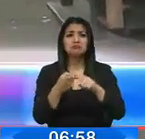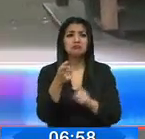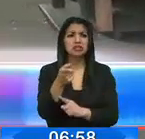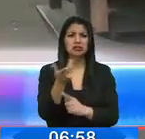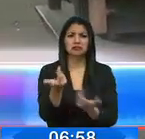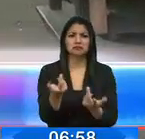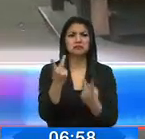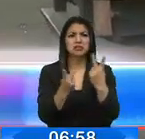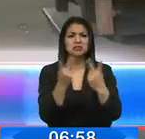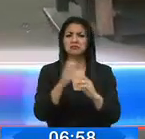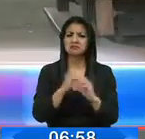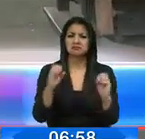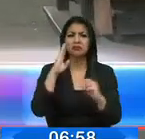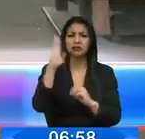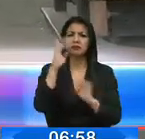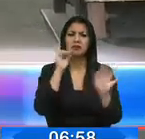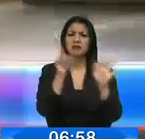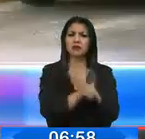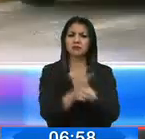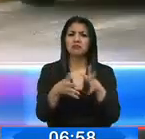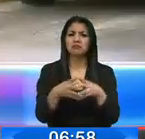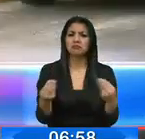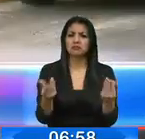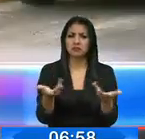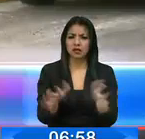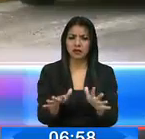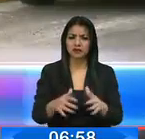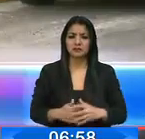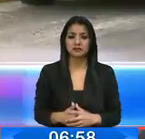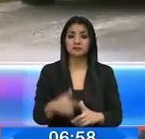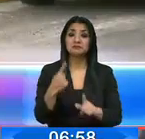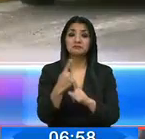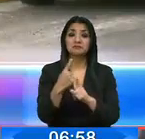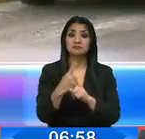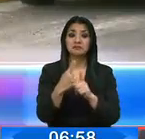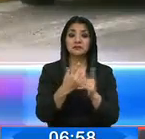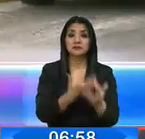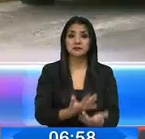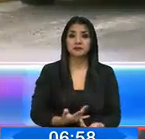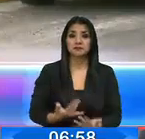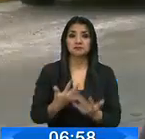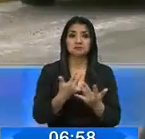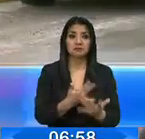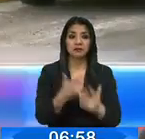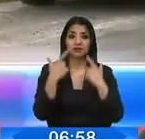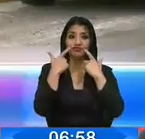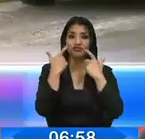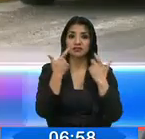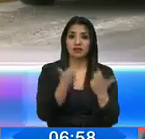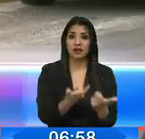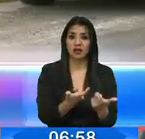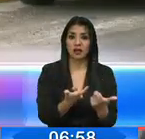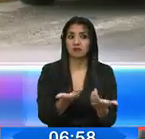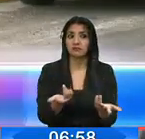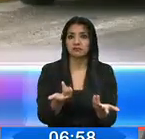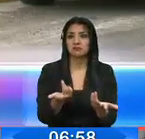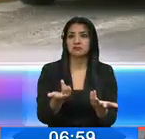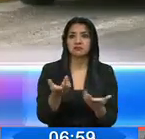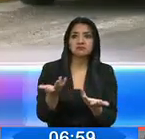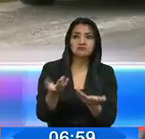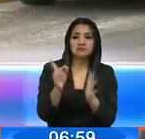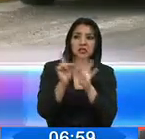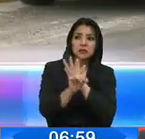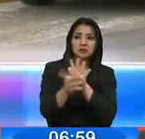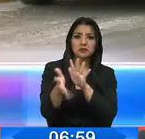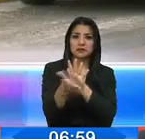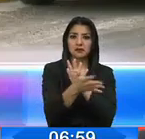no tenía denuncia de su desaparición. Vamos a esperar la delegación fiscal, toda vez que no existe flagrancia al momento,